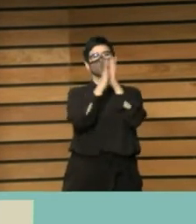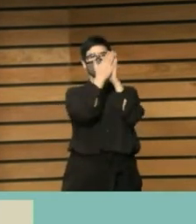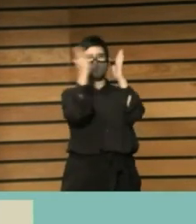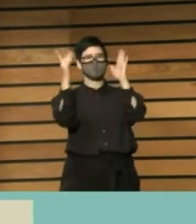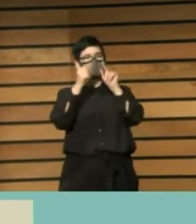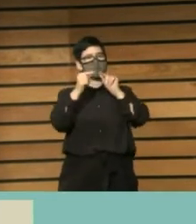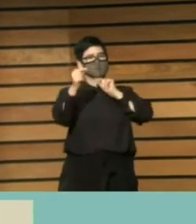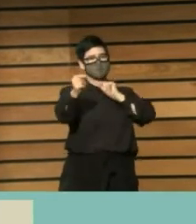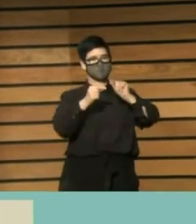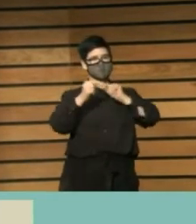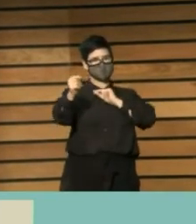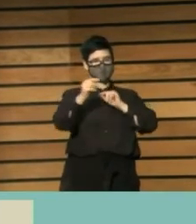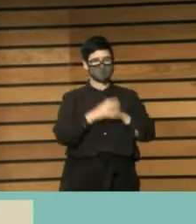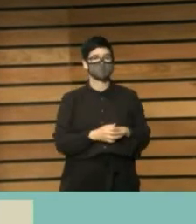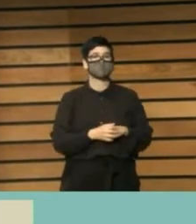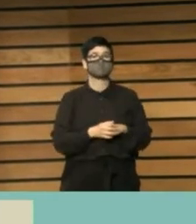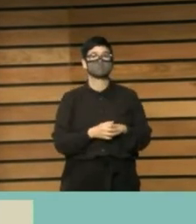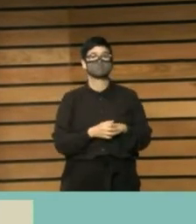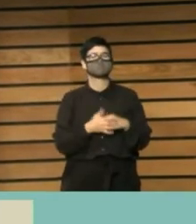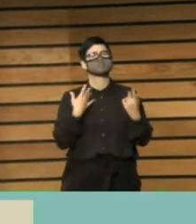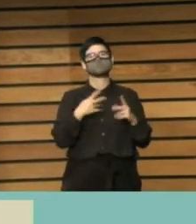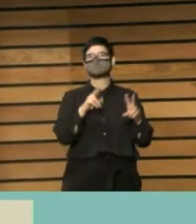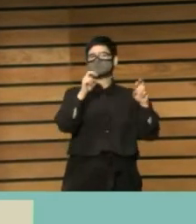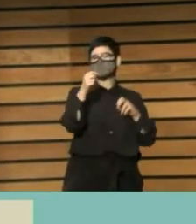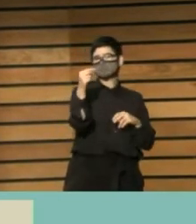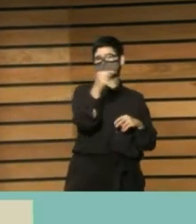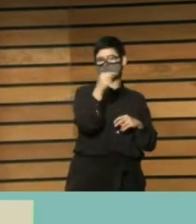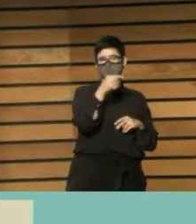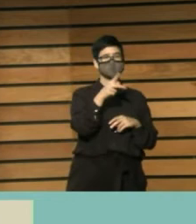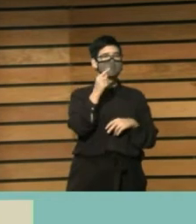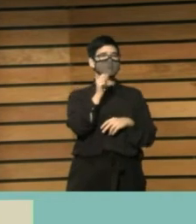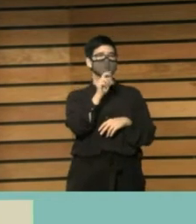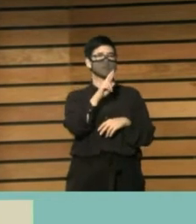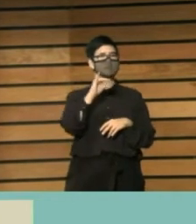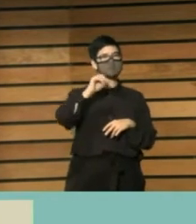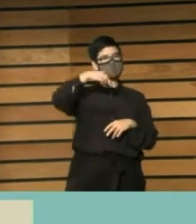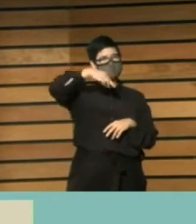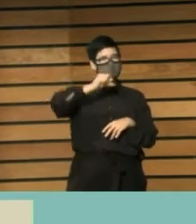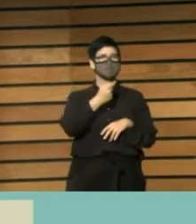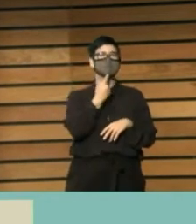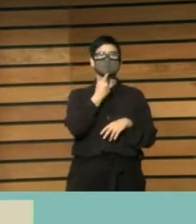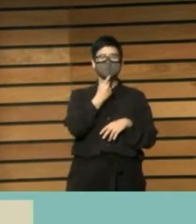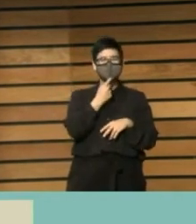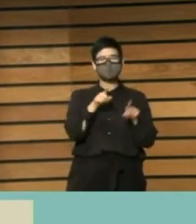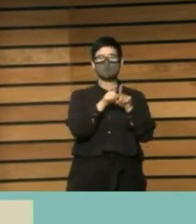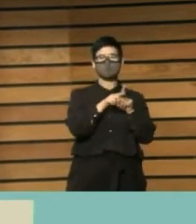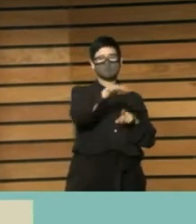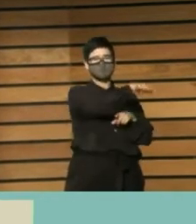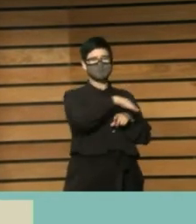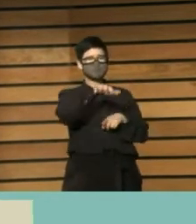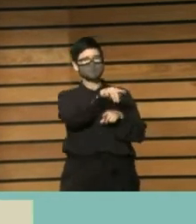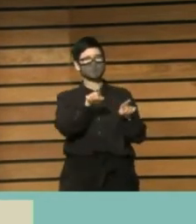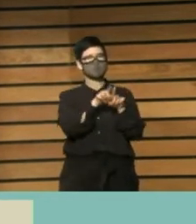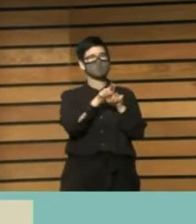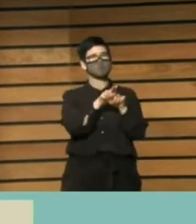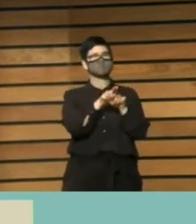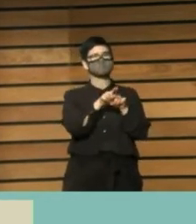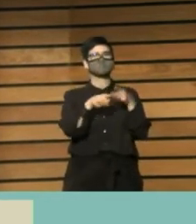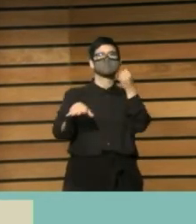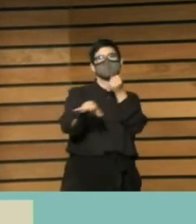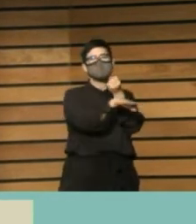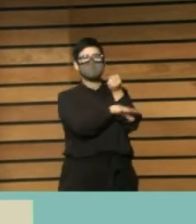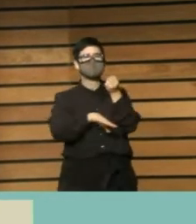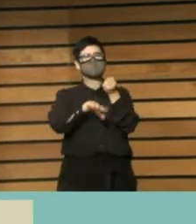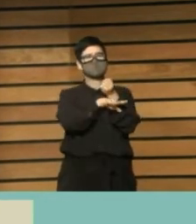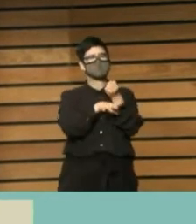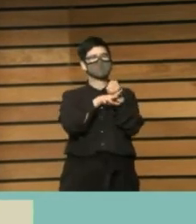también Karima observaba en su informe que hay muchos espacios que no presentan una visión holística o un enfoque basado en los derechos